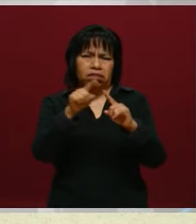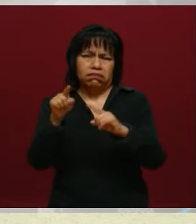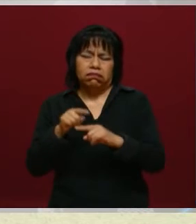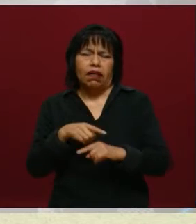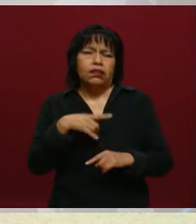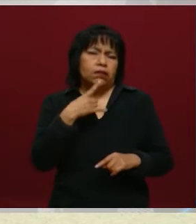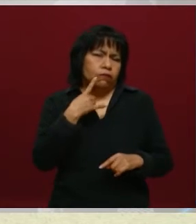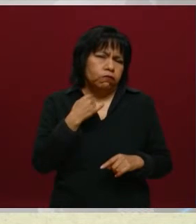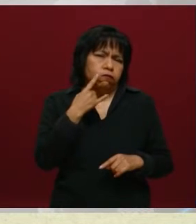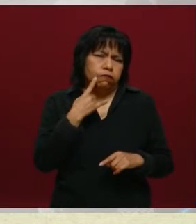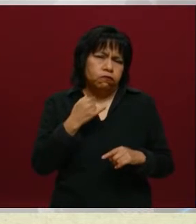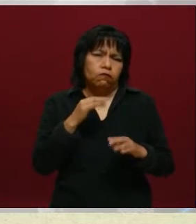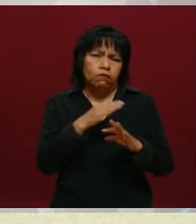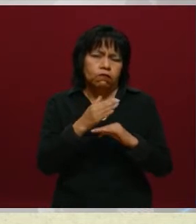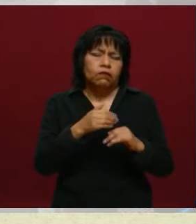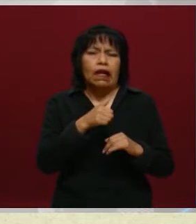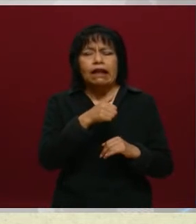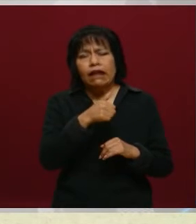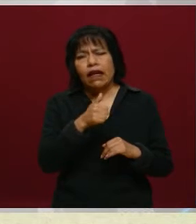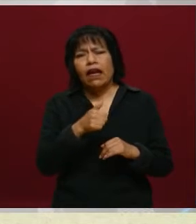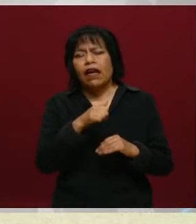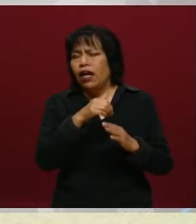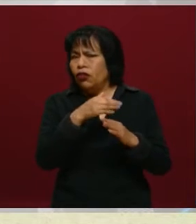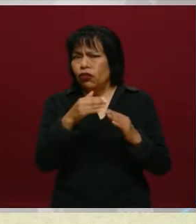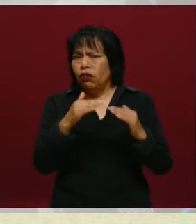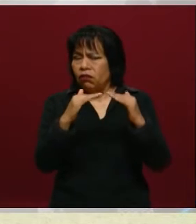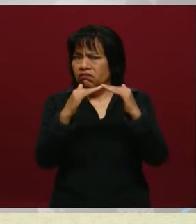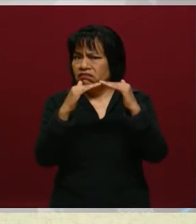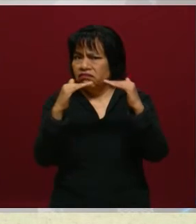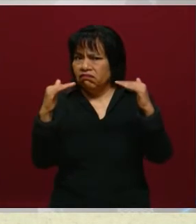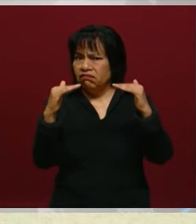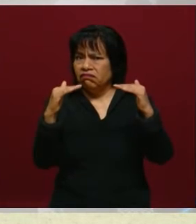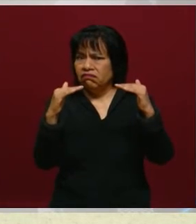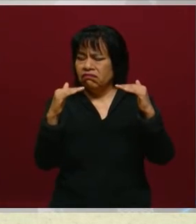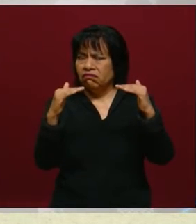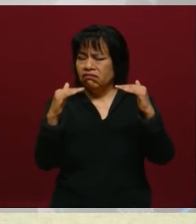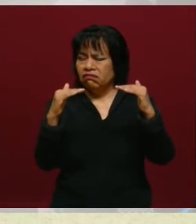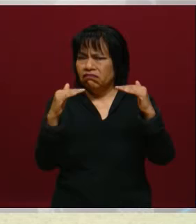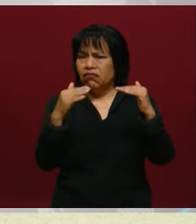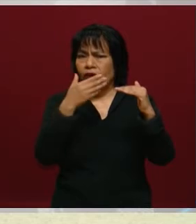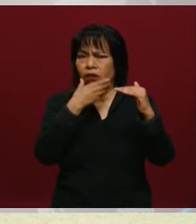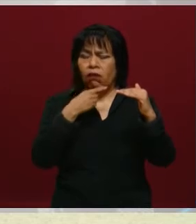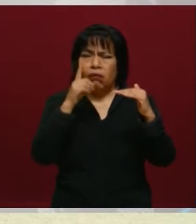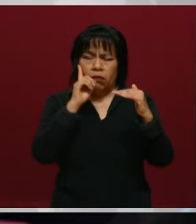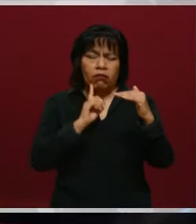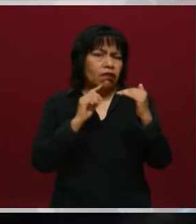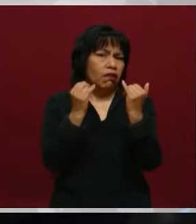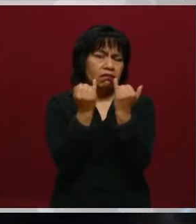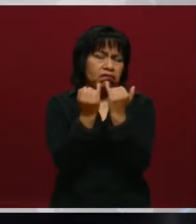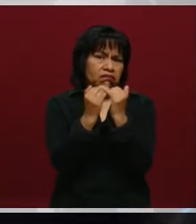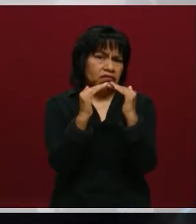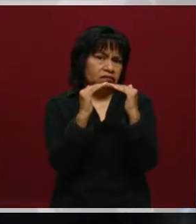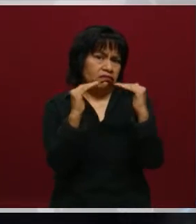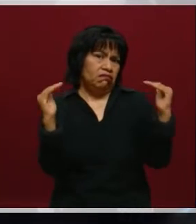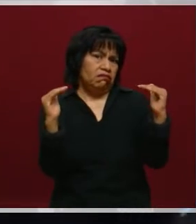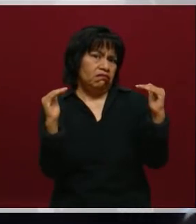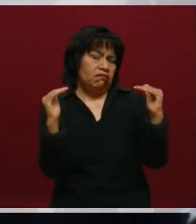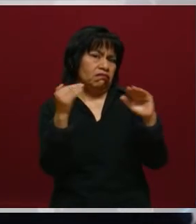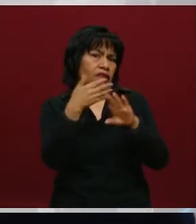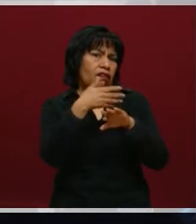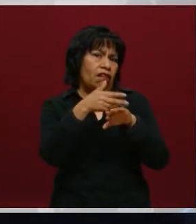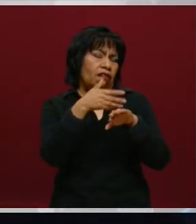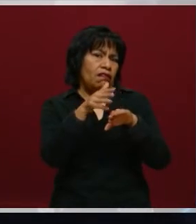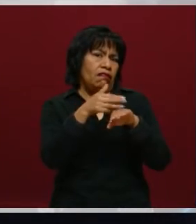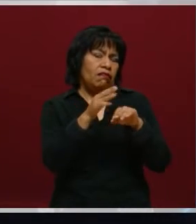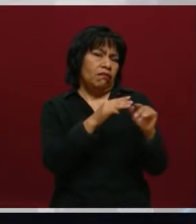un esfuerzo en que en que haya paridad de género también en estas en estas cartillas el mismo número dedicado a